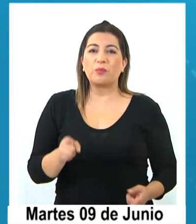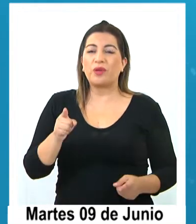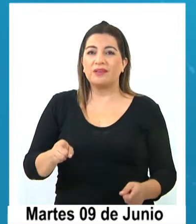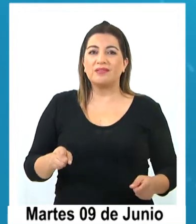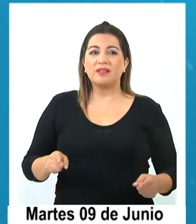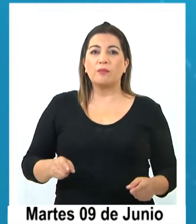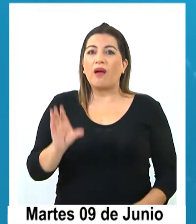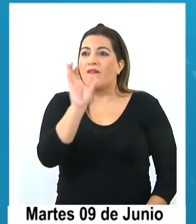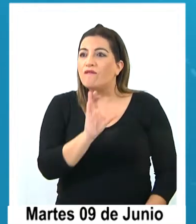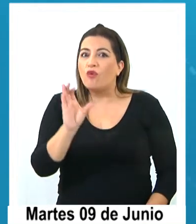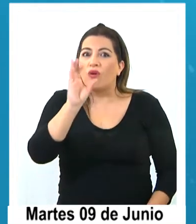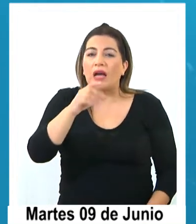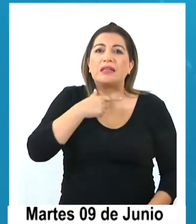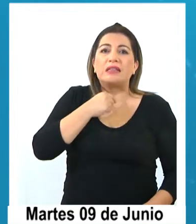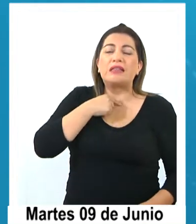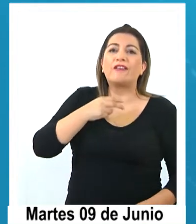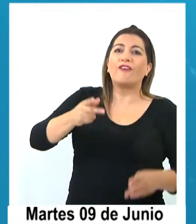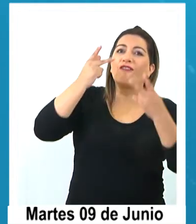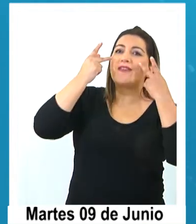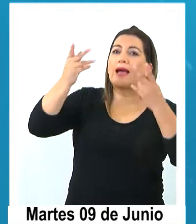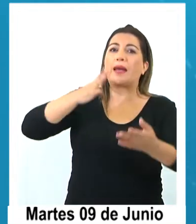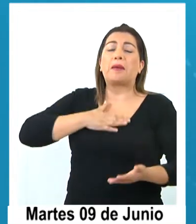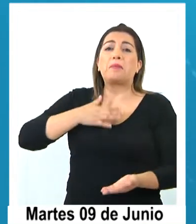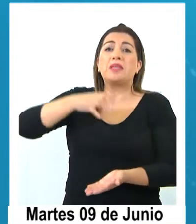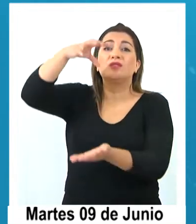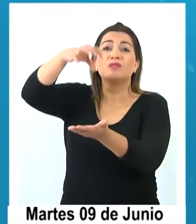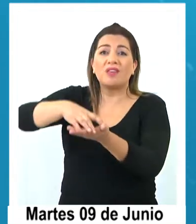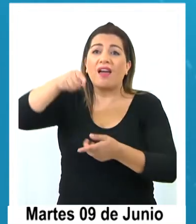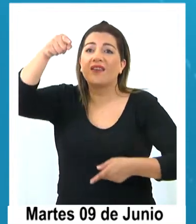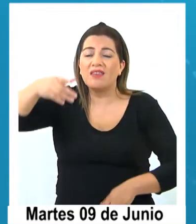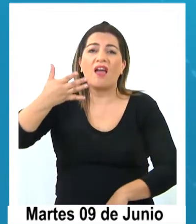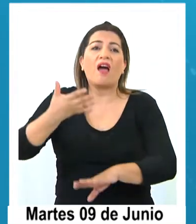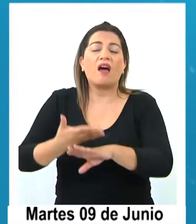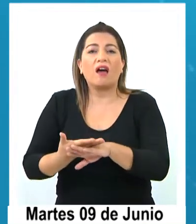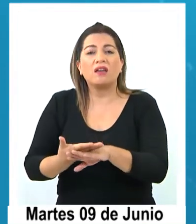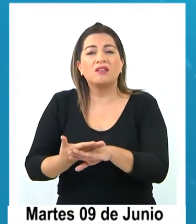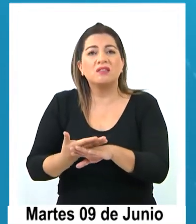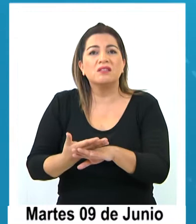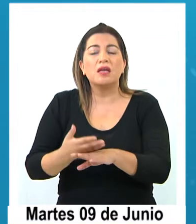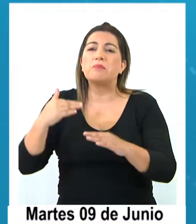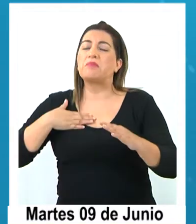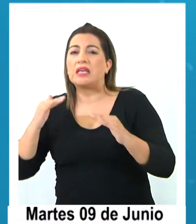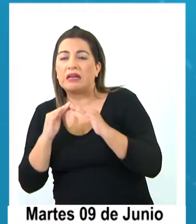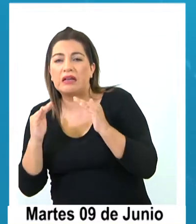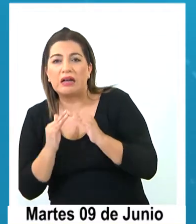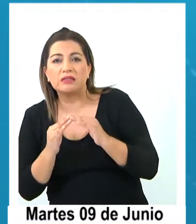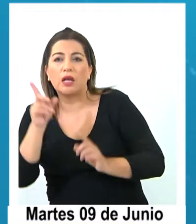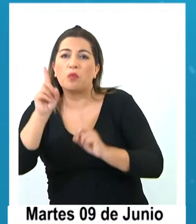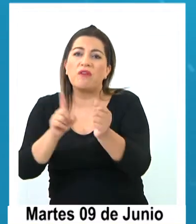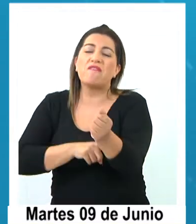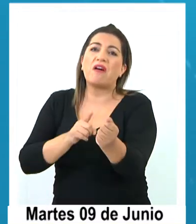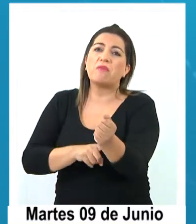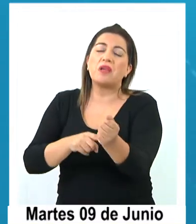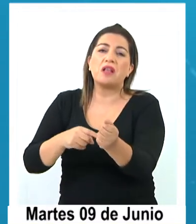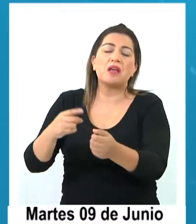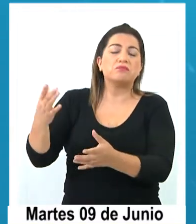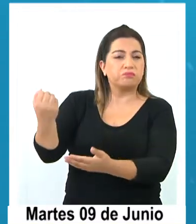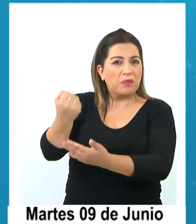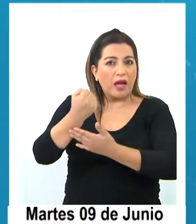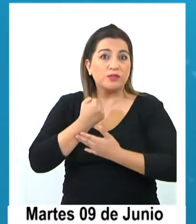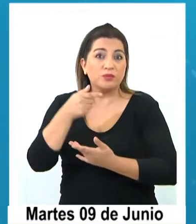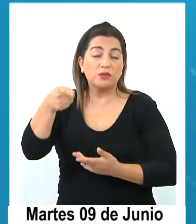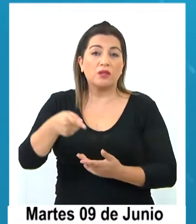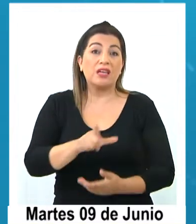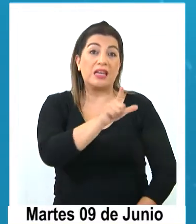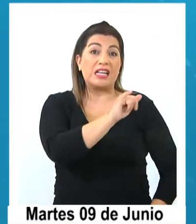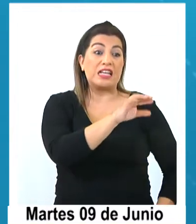migración de búsqueda de regresar, de retornar a su ciudad de orígenes, porque allá tienen una chacra, tienen una casa, un familiar que los pueda cobijar.